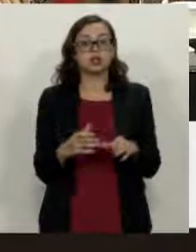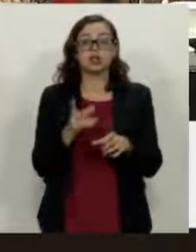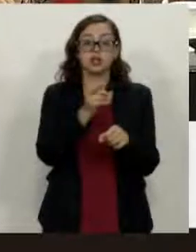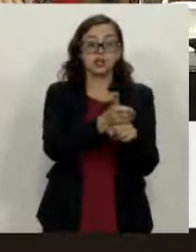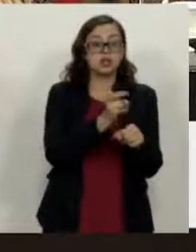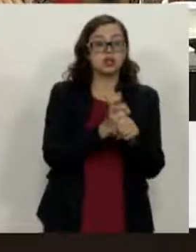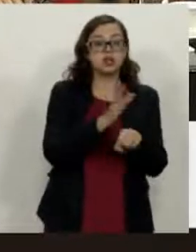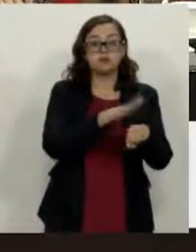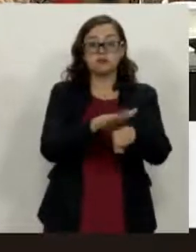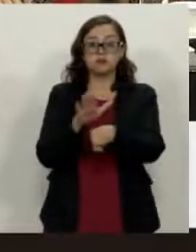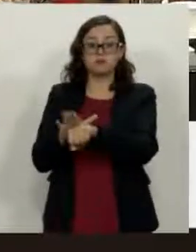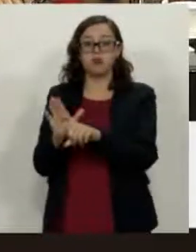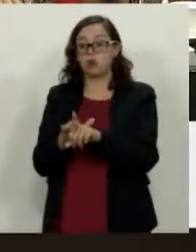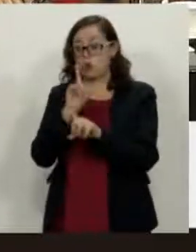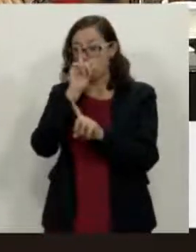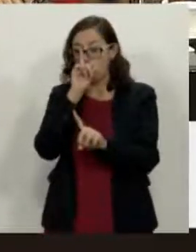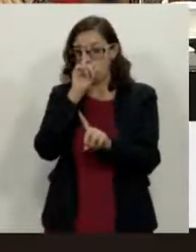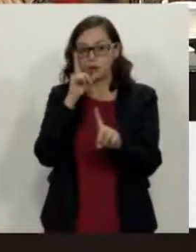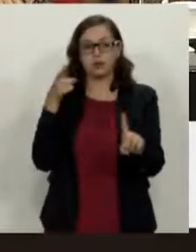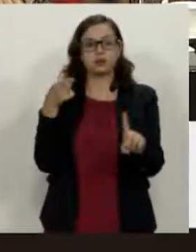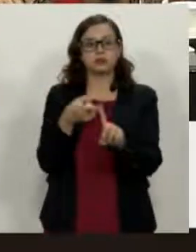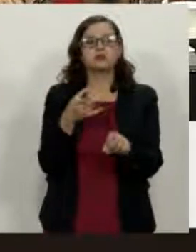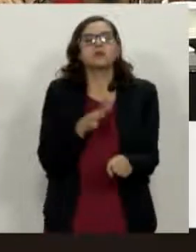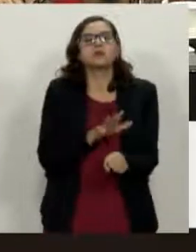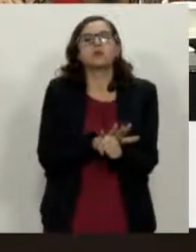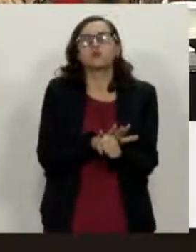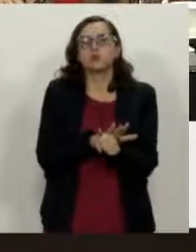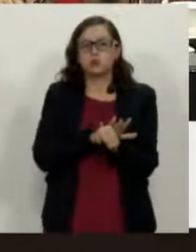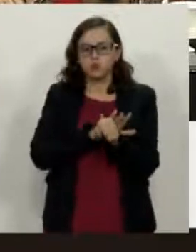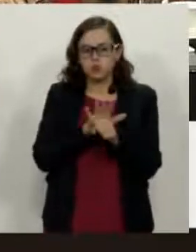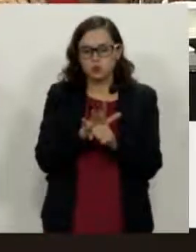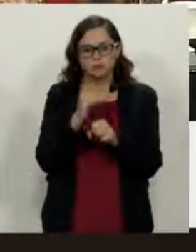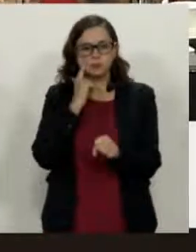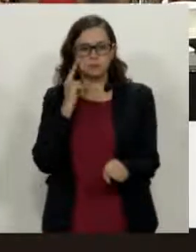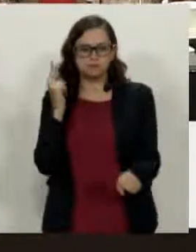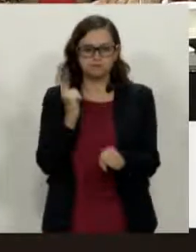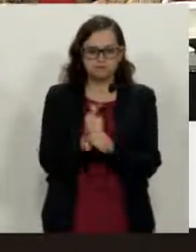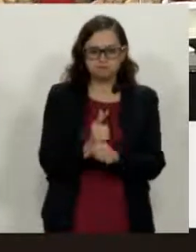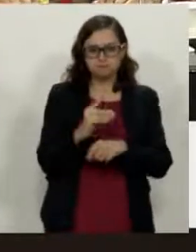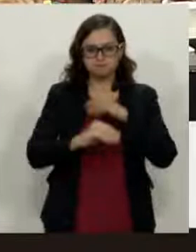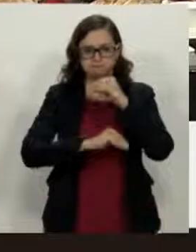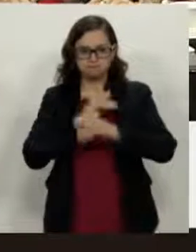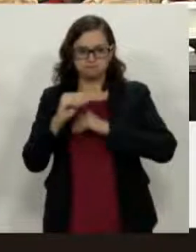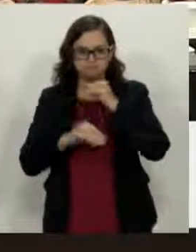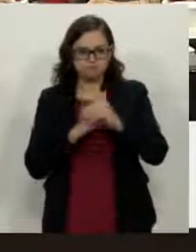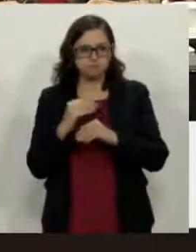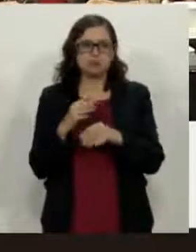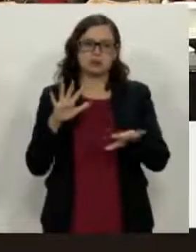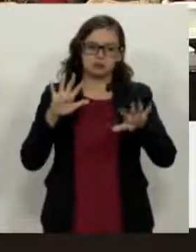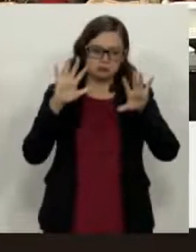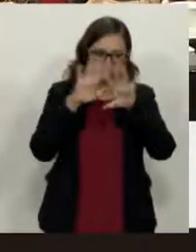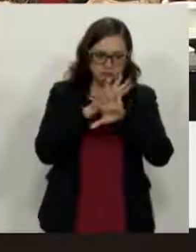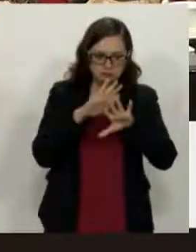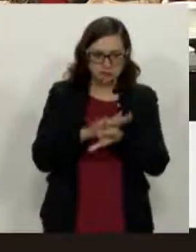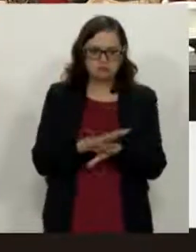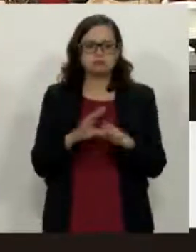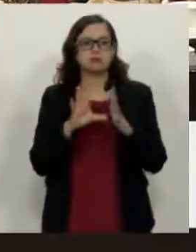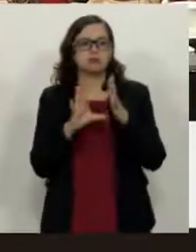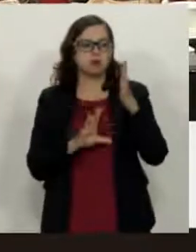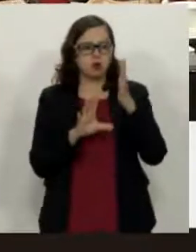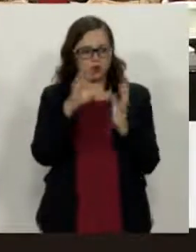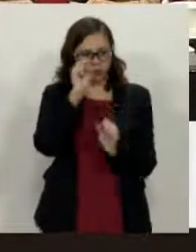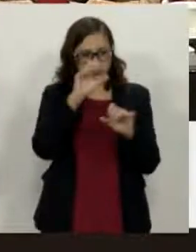como objetivo la identificación, discusión y formulación de las reformas